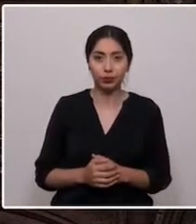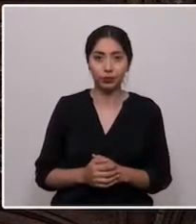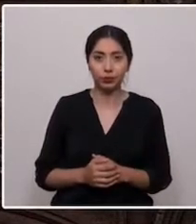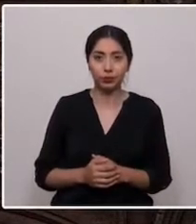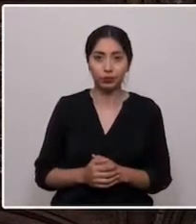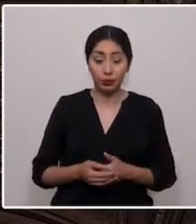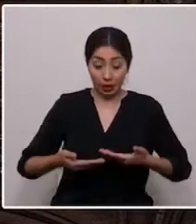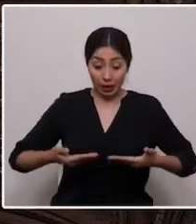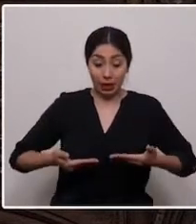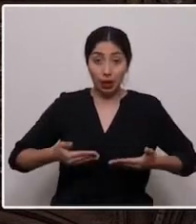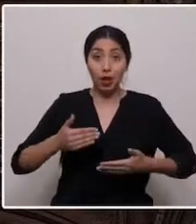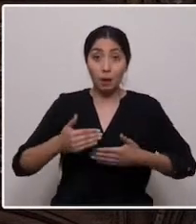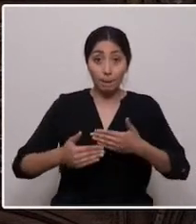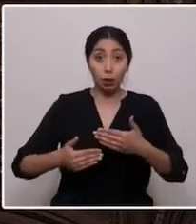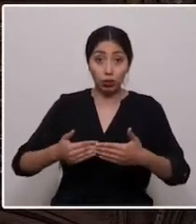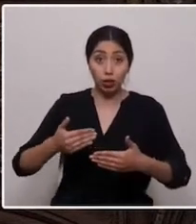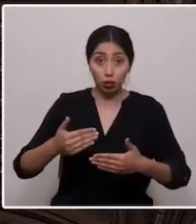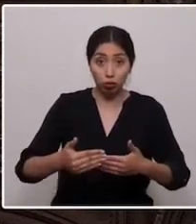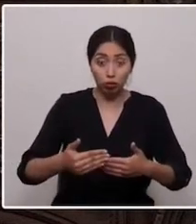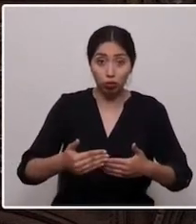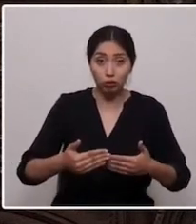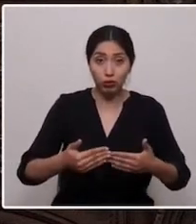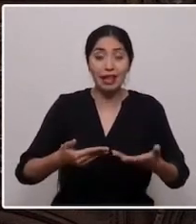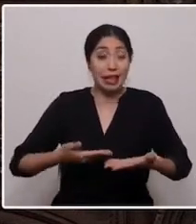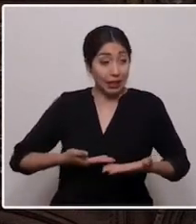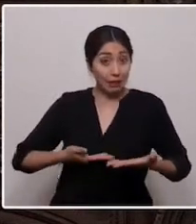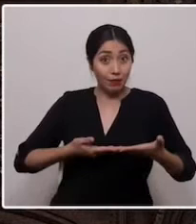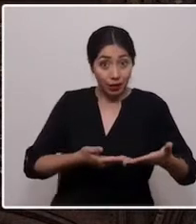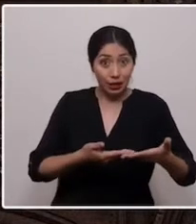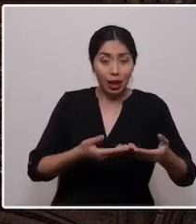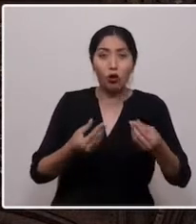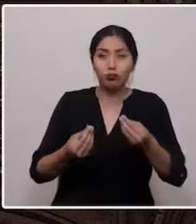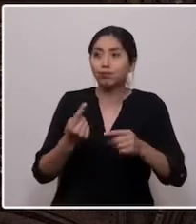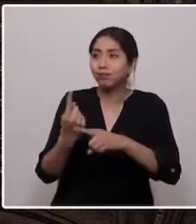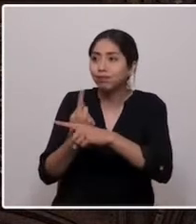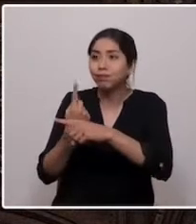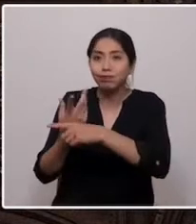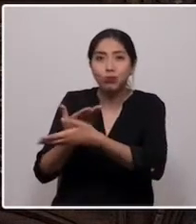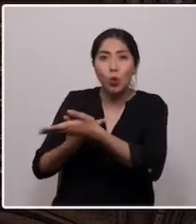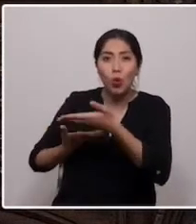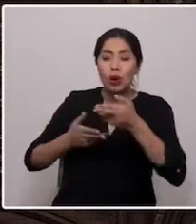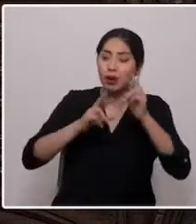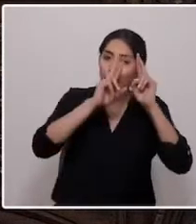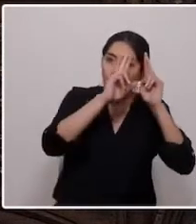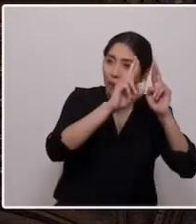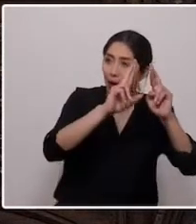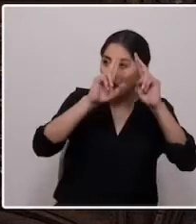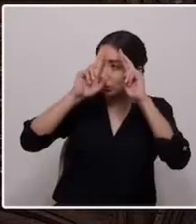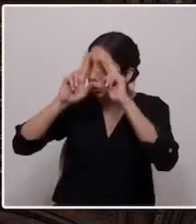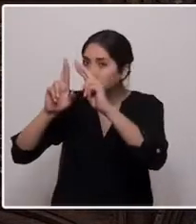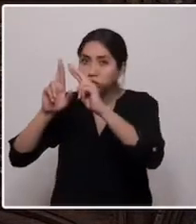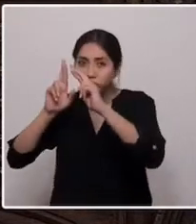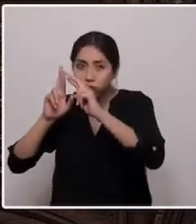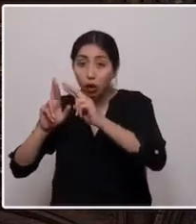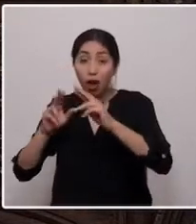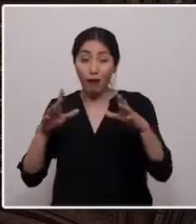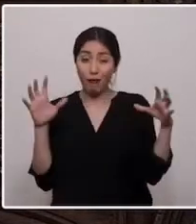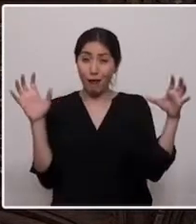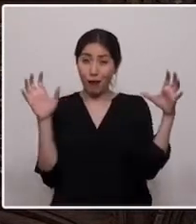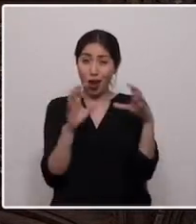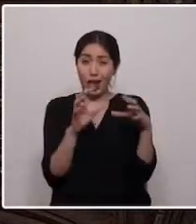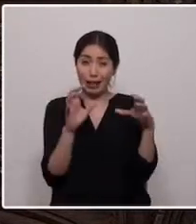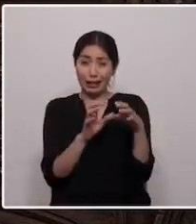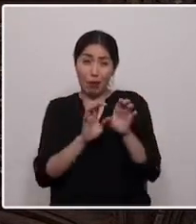Este proceso nos invita a operar en un ámbito de diálogo y respeto mutuo, que excluye la violencia, el desprecio